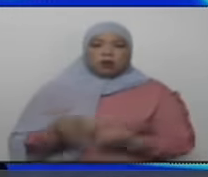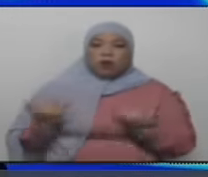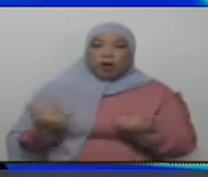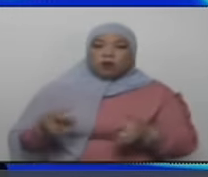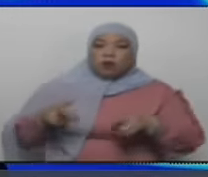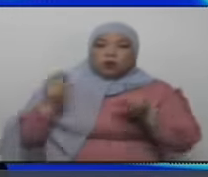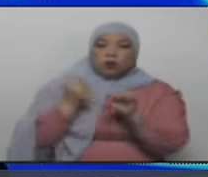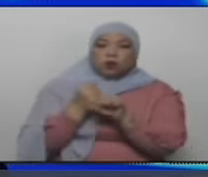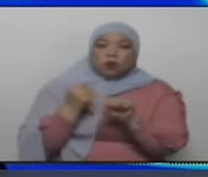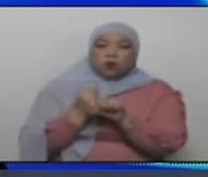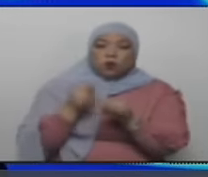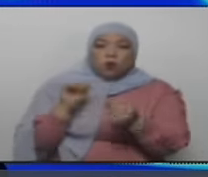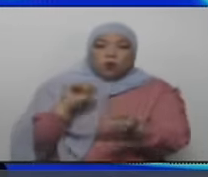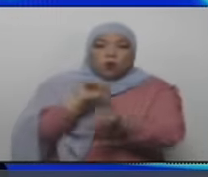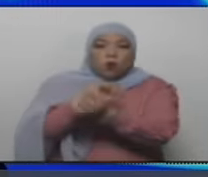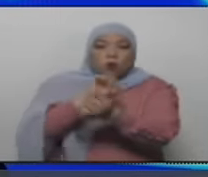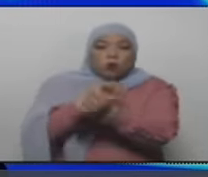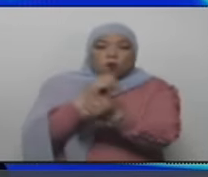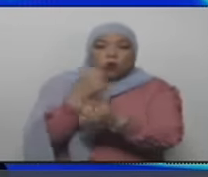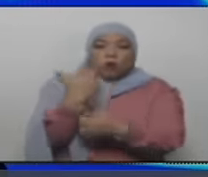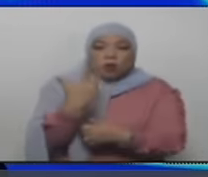porque cuando capturamos